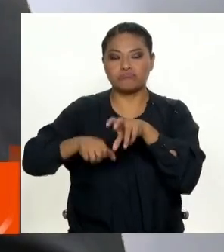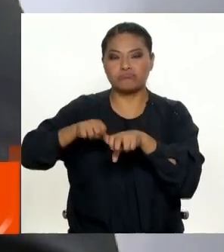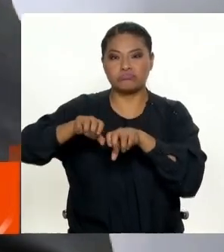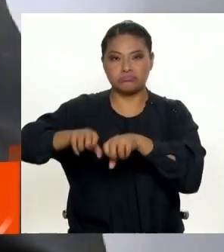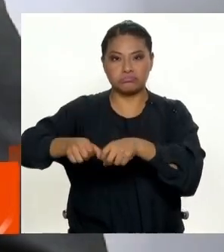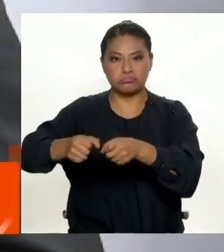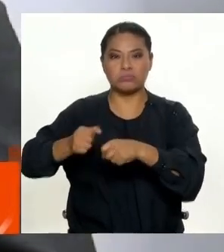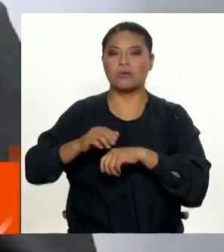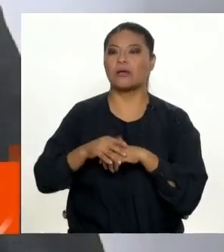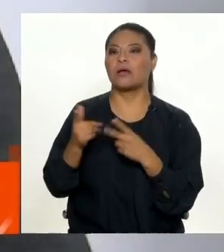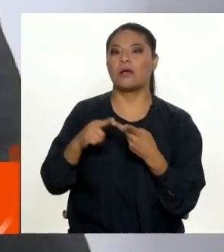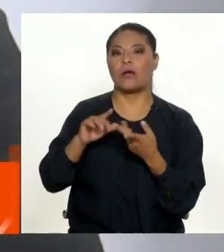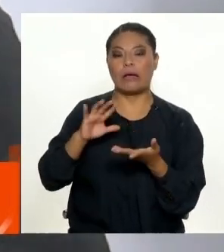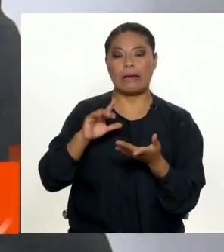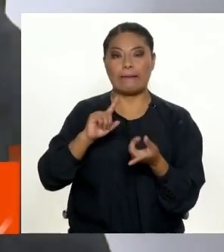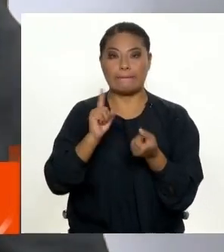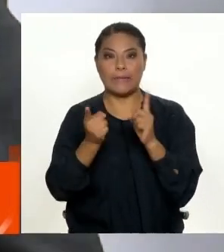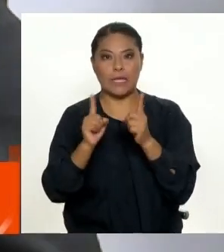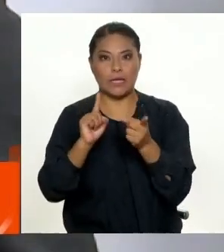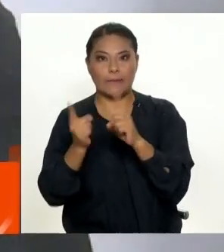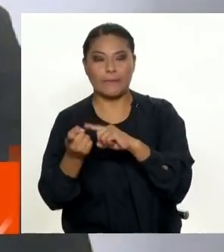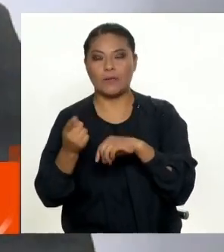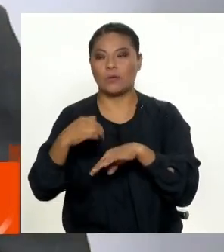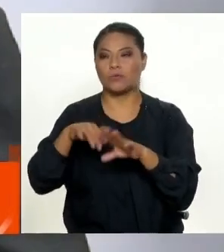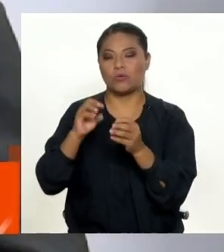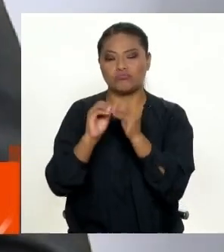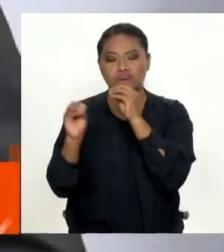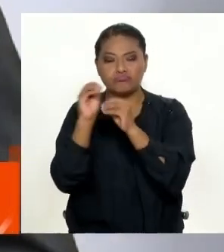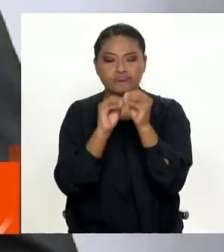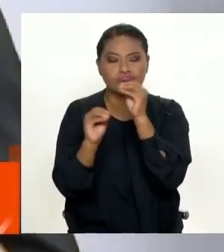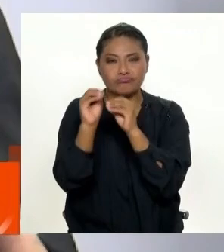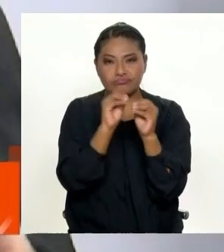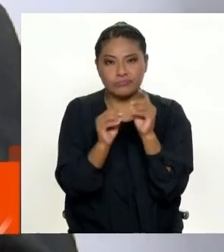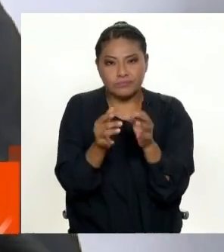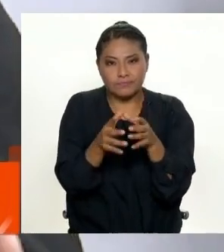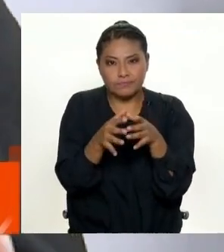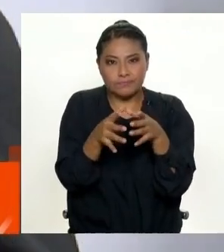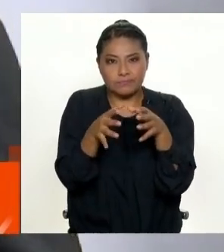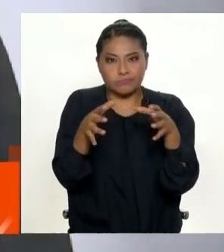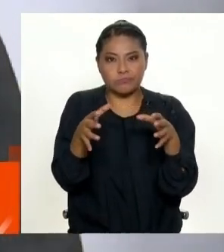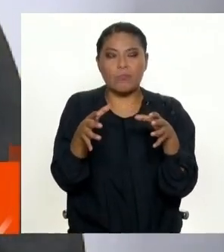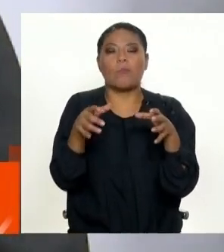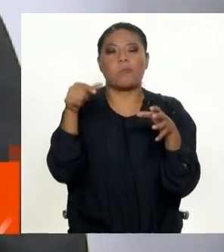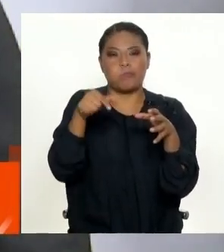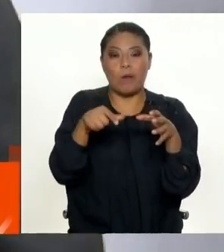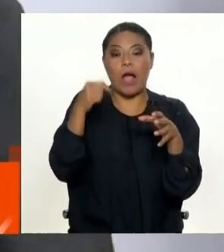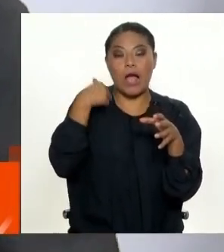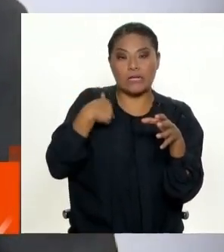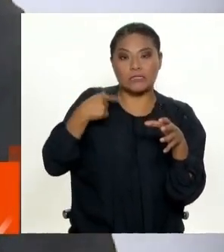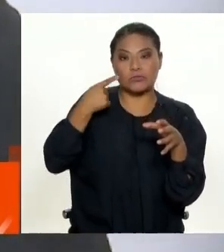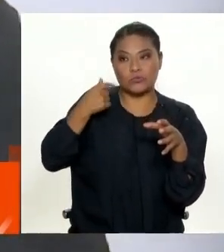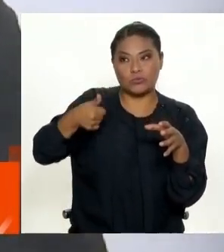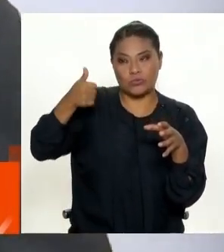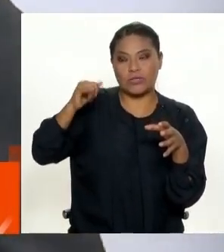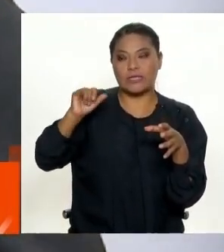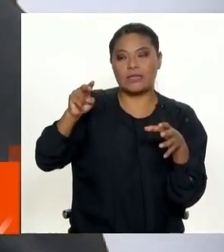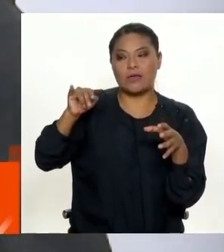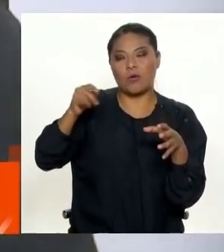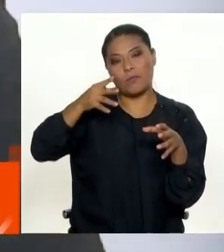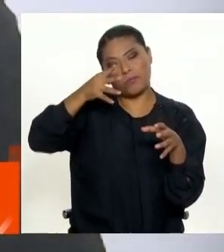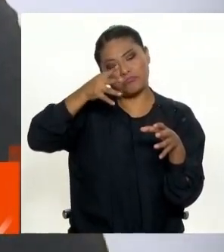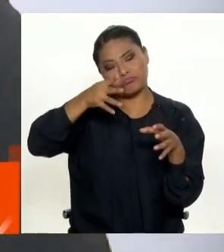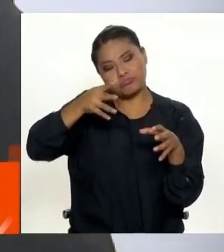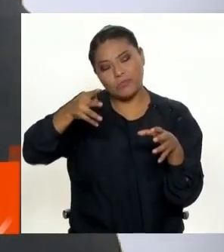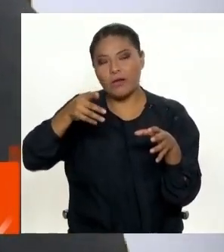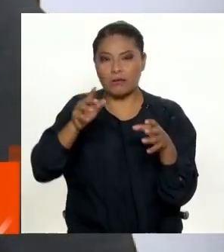de transformación o de elaboración del producto. Entonces, eso es precisamente lo que hemos considerado que se ha demostrado en el caso del pan de anís de